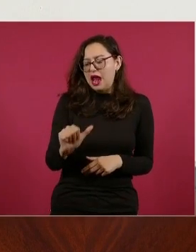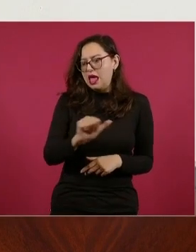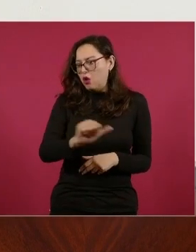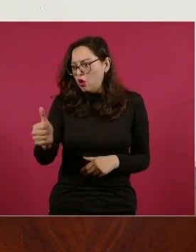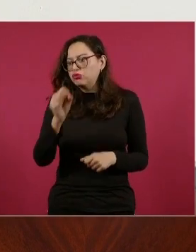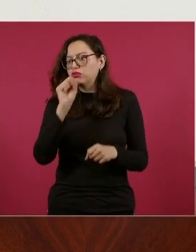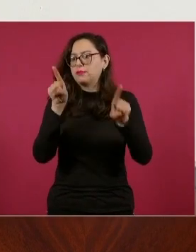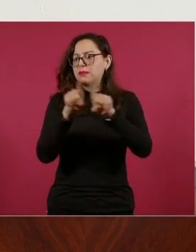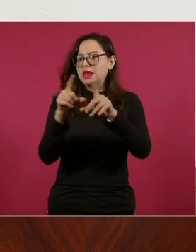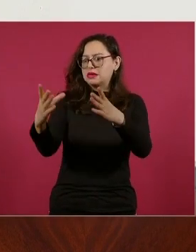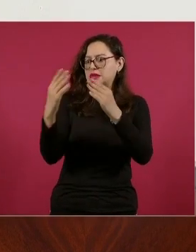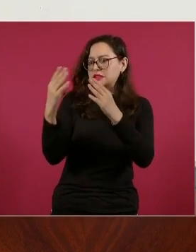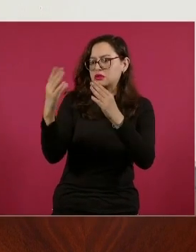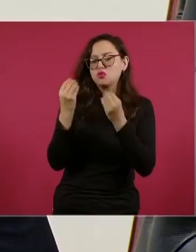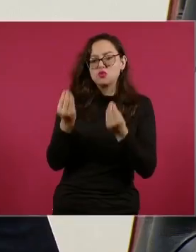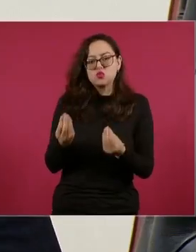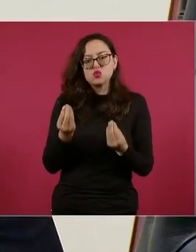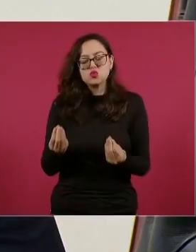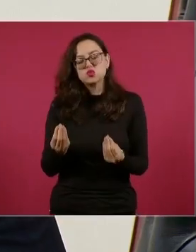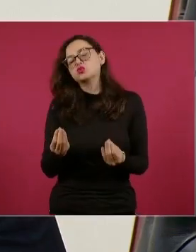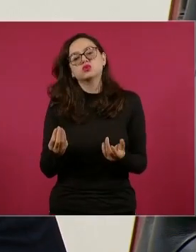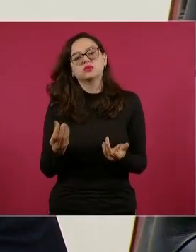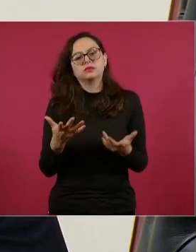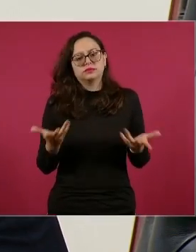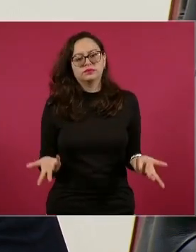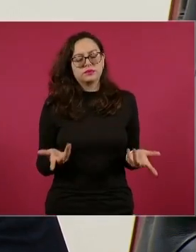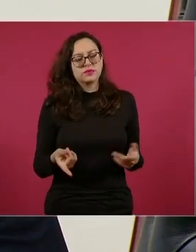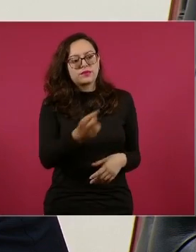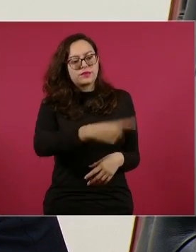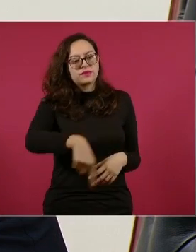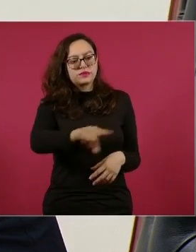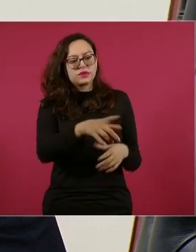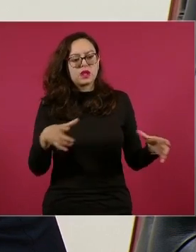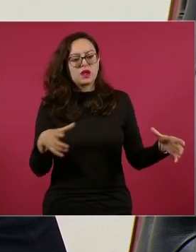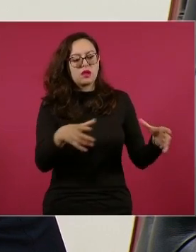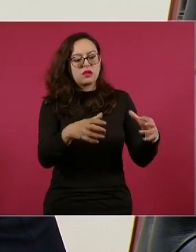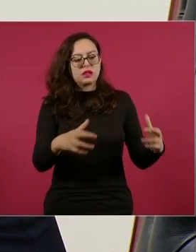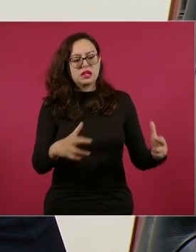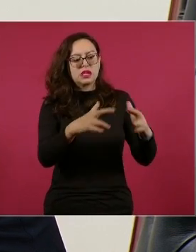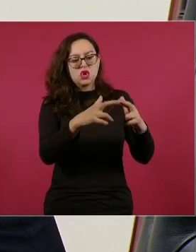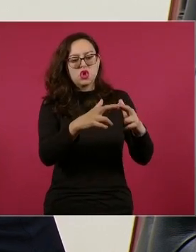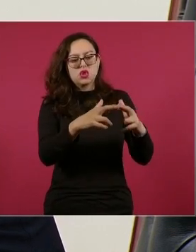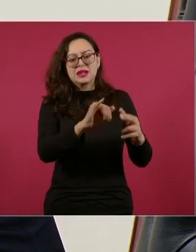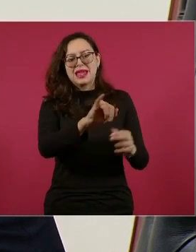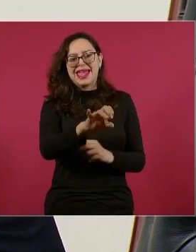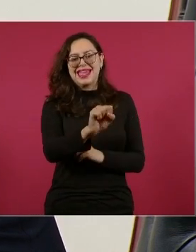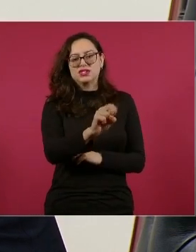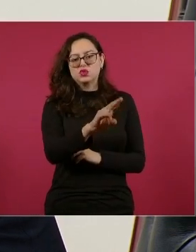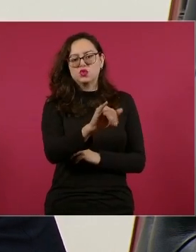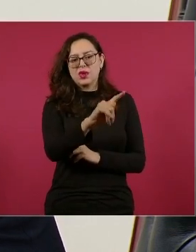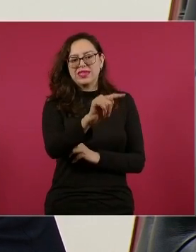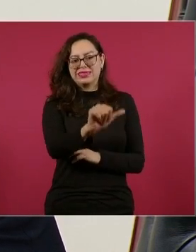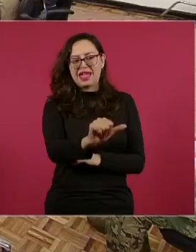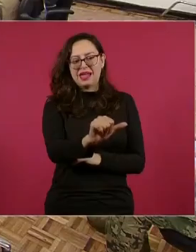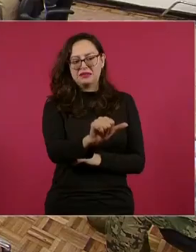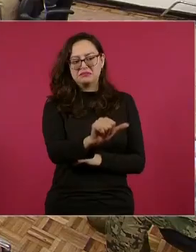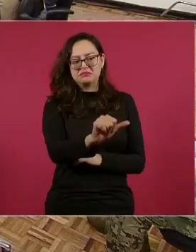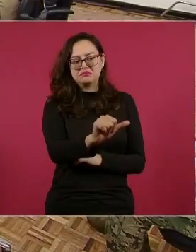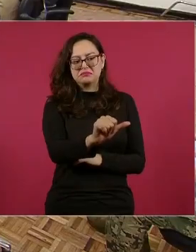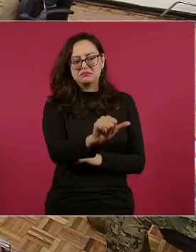Los jesuitas siempre han estado a favor, no todos, pero sí, porque hay